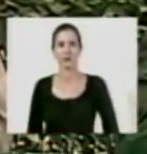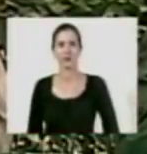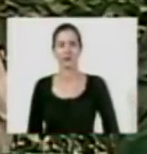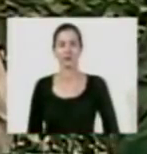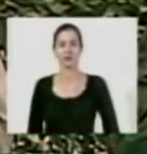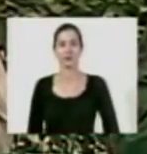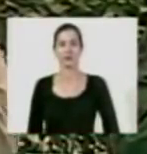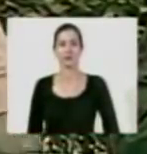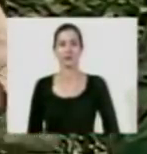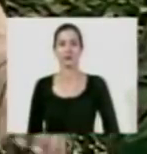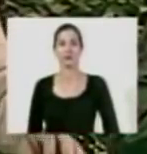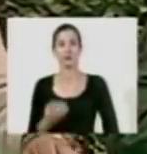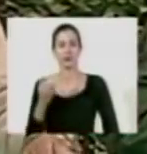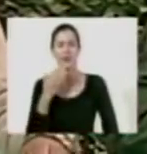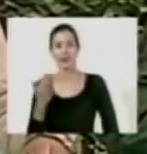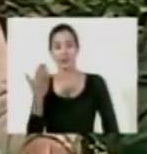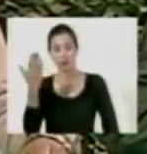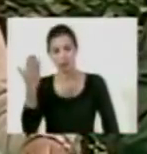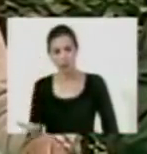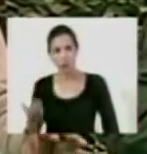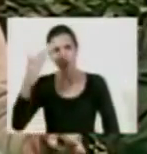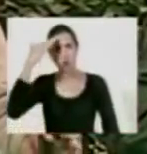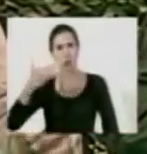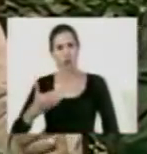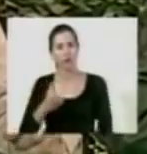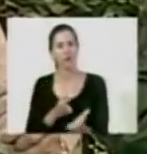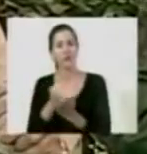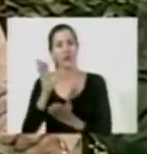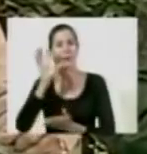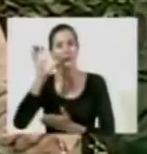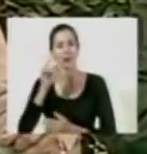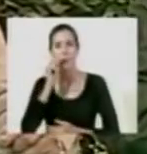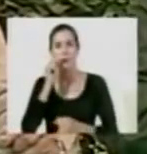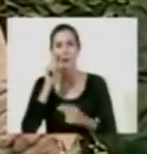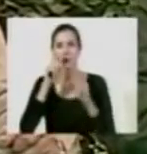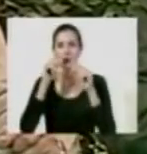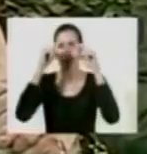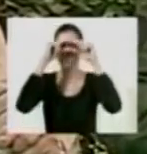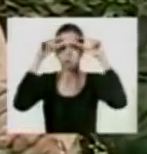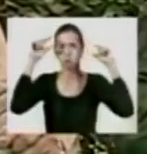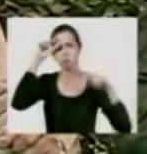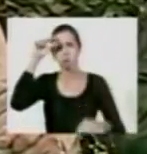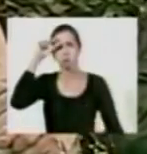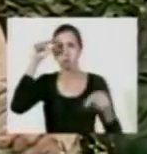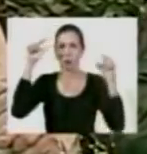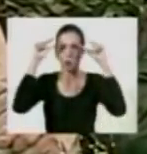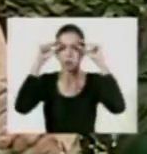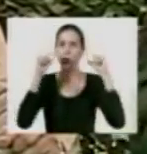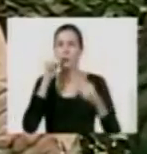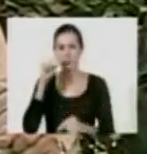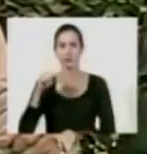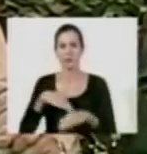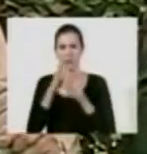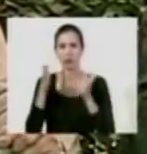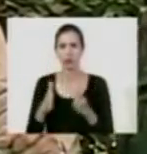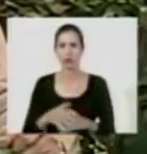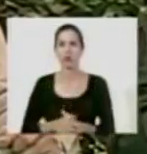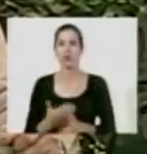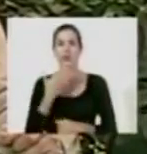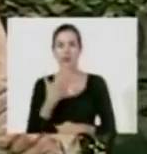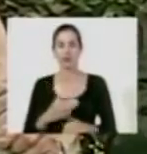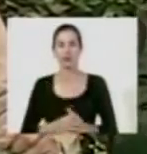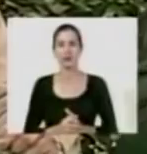a este soldado leal de la patria, general en jefe Vladimir Padrino López. Y agradeciéndole a